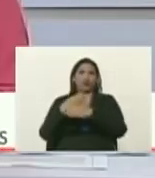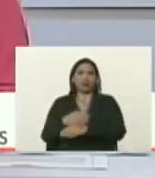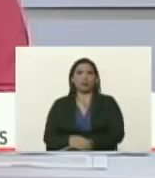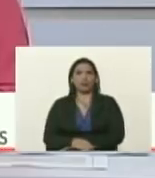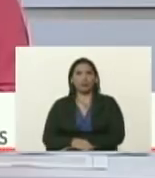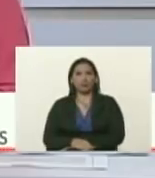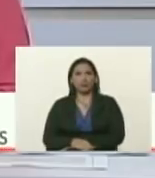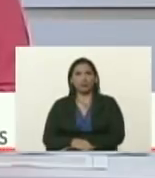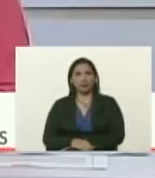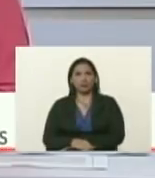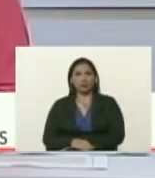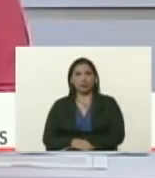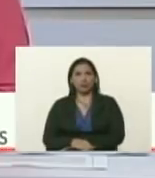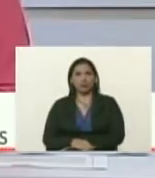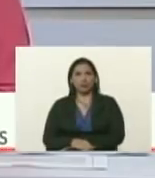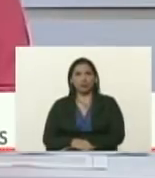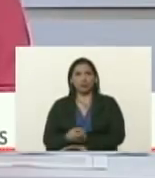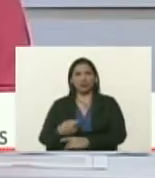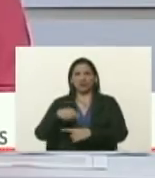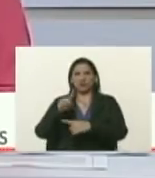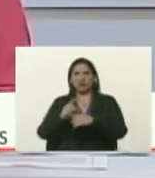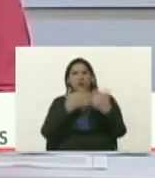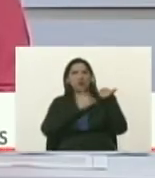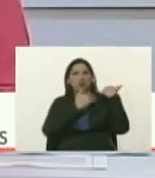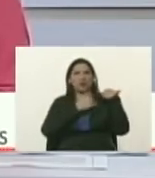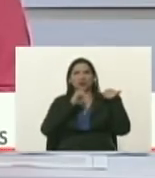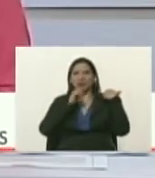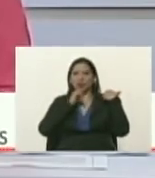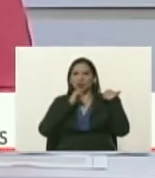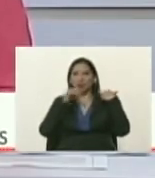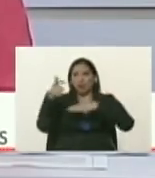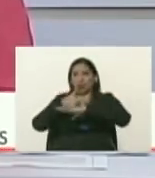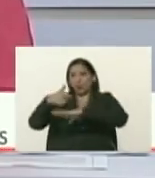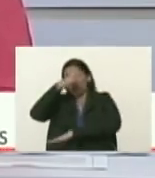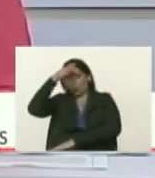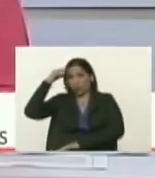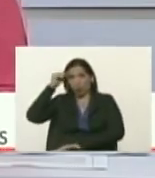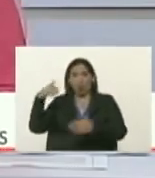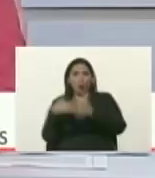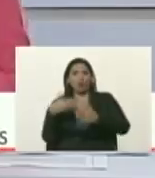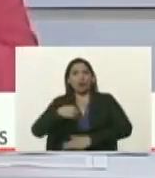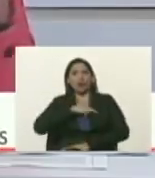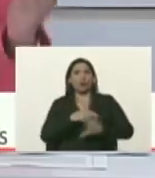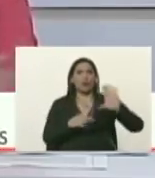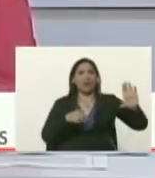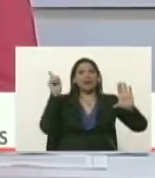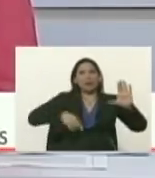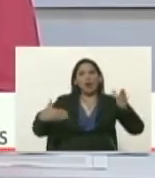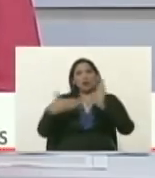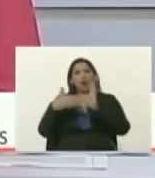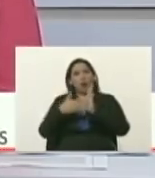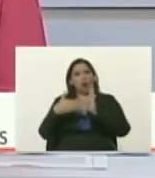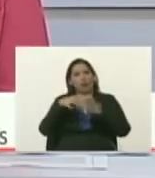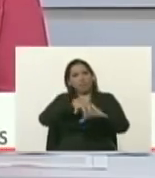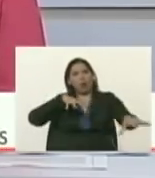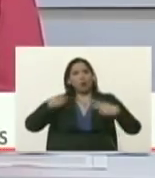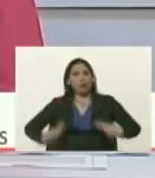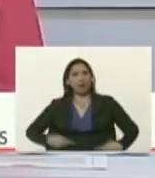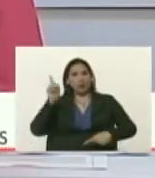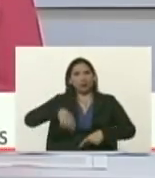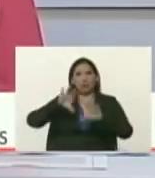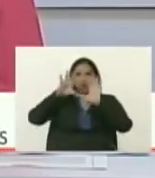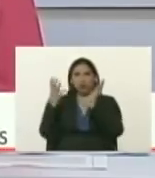unilaterales, protagonizada directamente por el gobierno de Donald Trump contra nuestra patria y contra un tercio de la humanidad también.